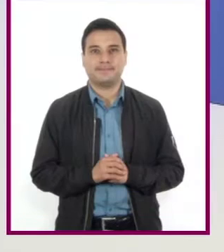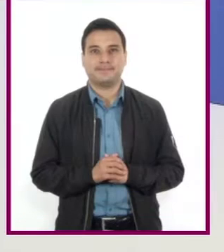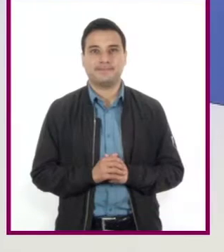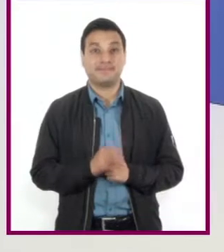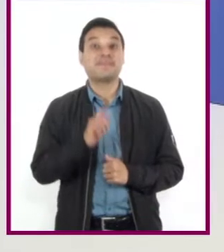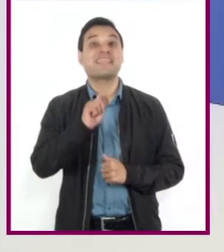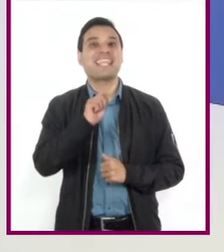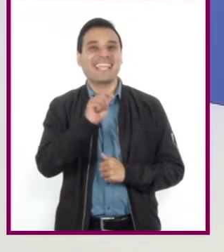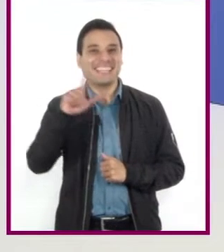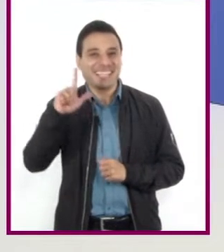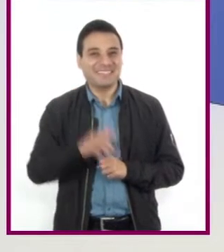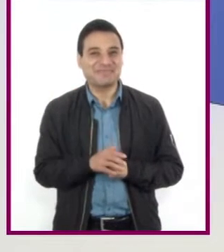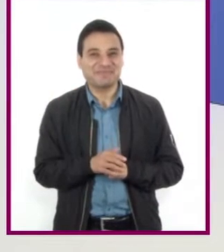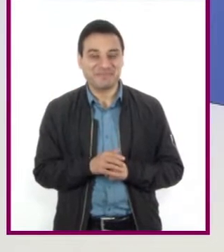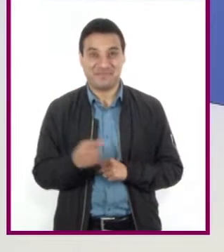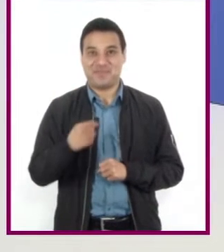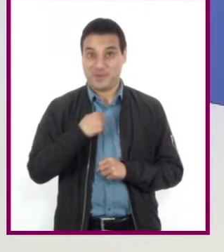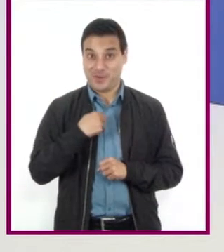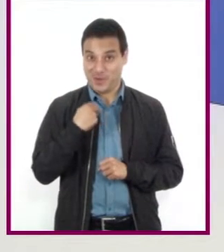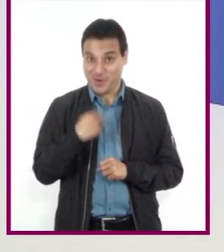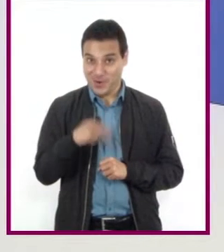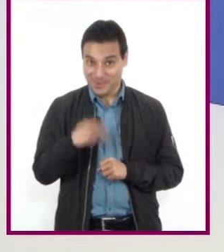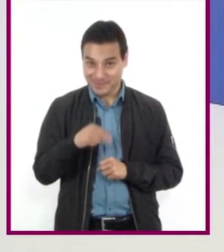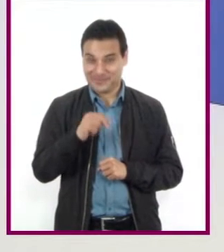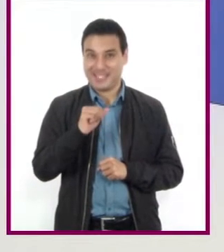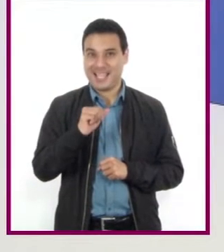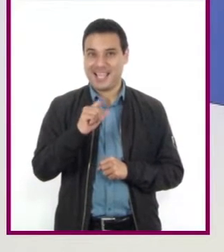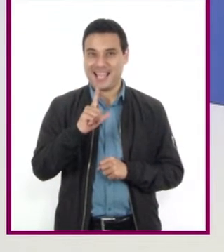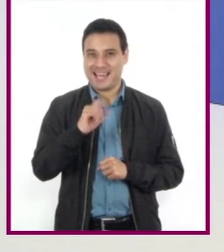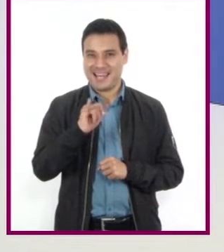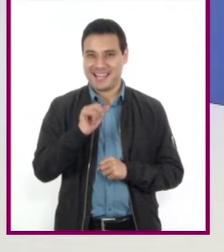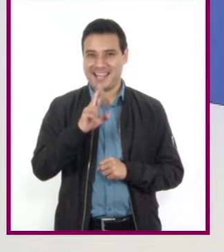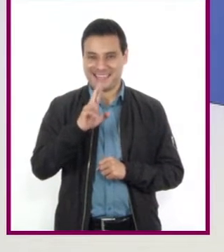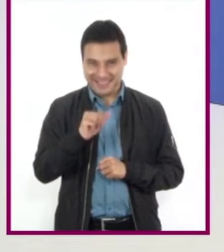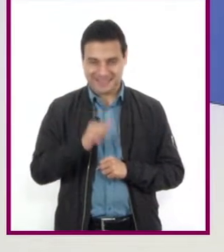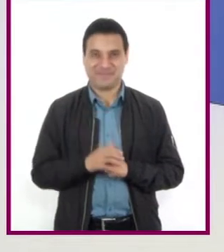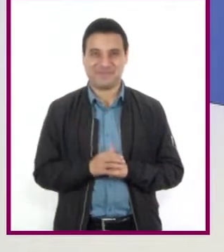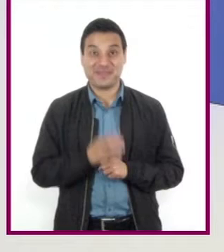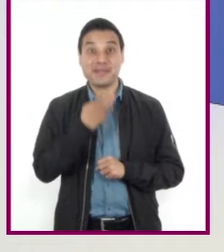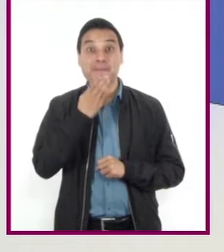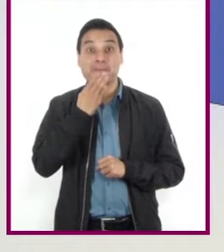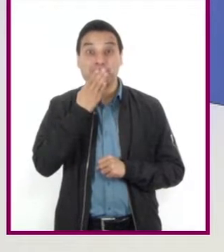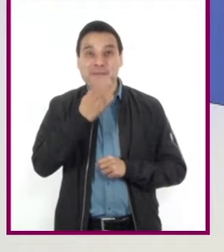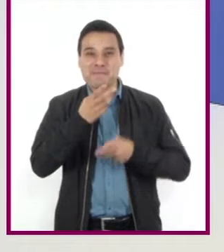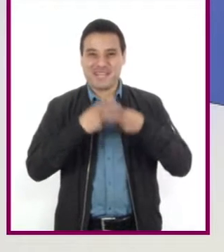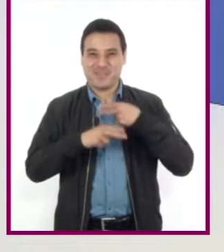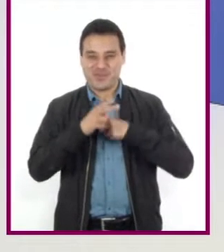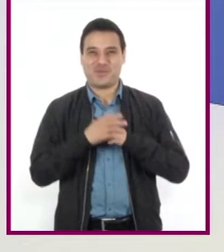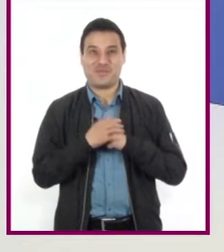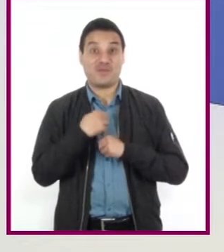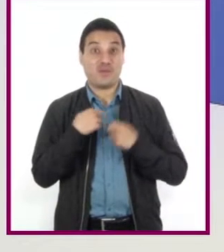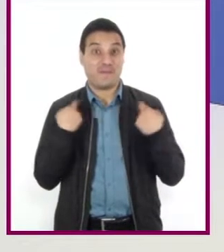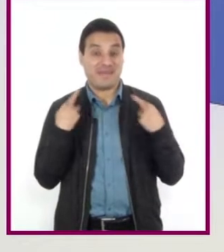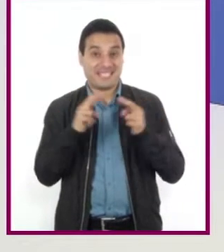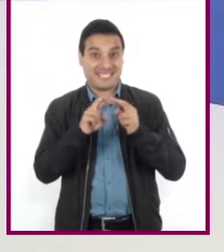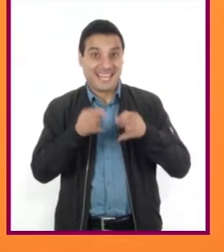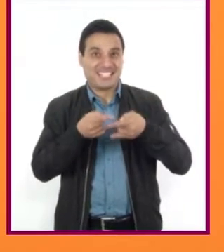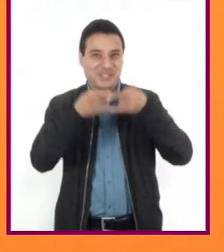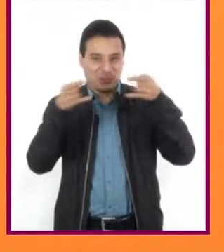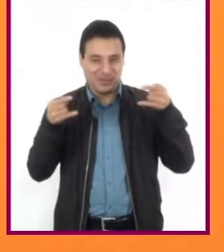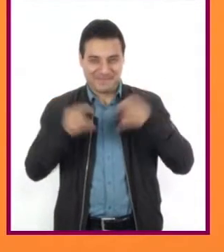¿Qué tal? Mi nombre es Alejandra Cruz, soy profesora de Historia. Bienvenidas y bienvenidos a una sesión más de Aprende en Casa